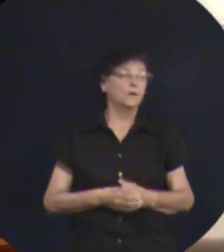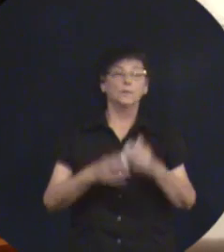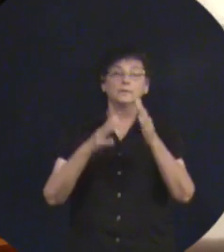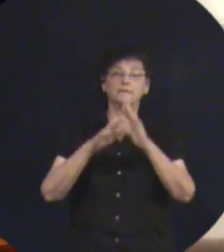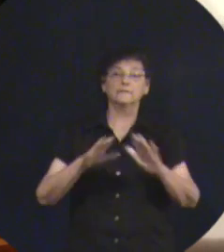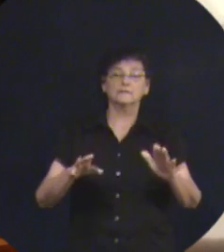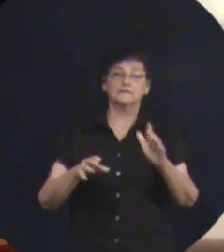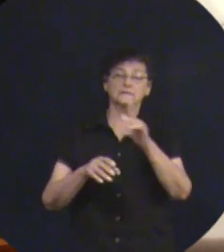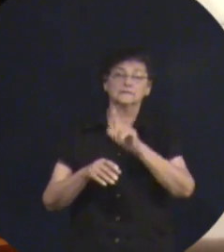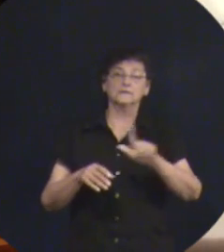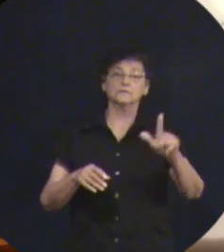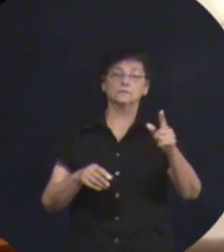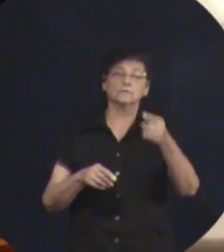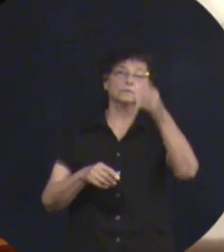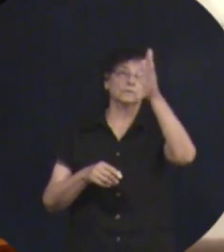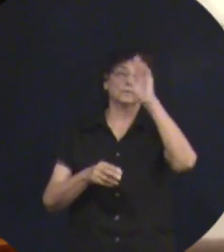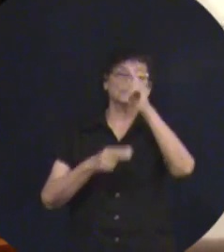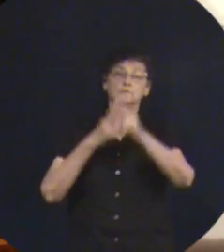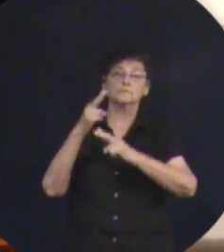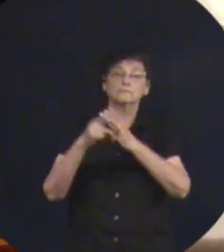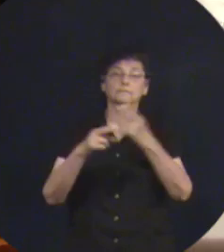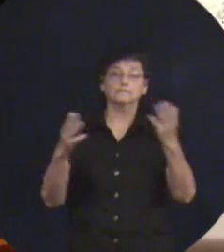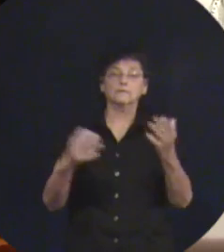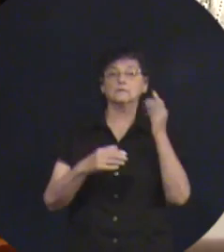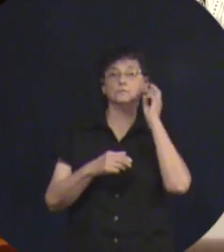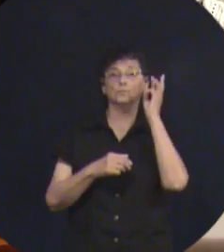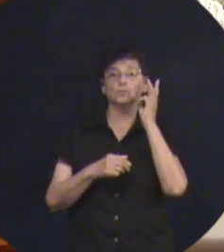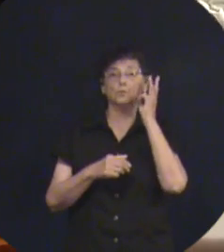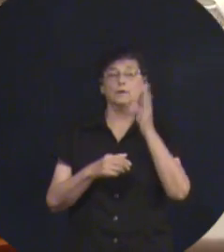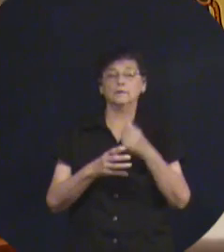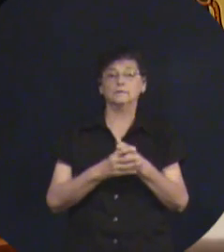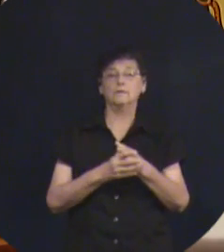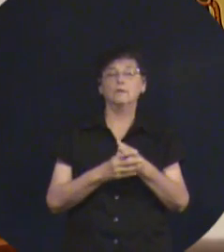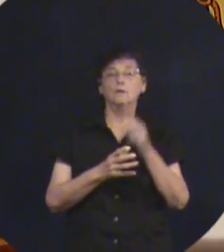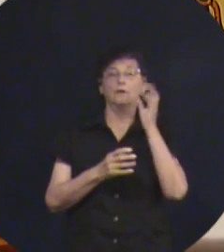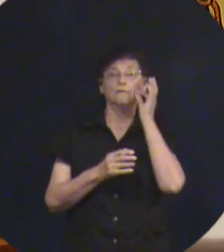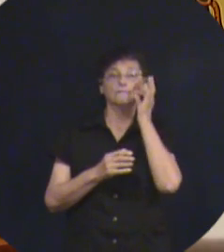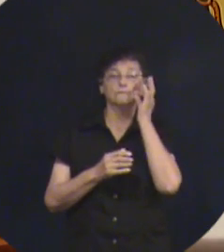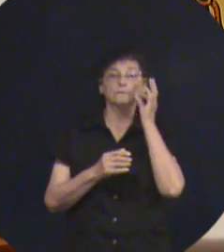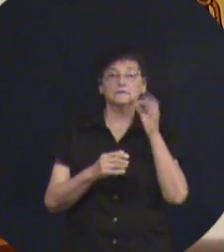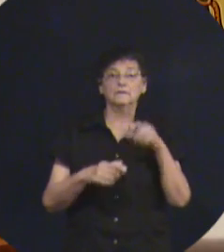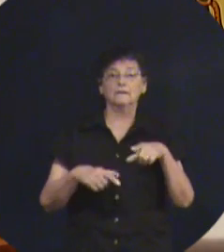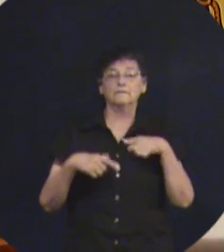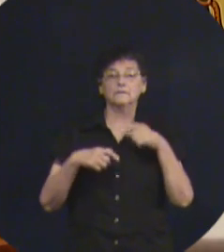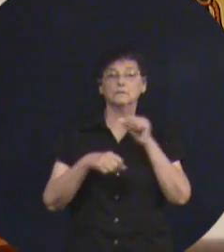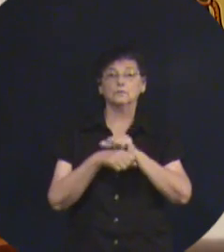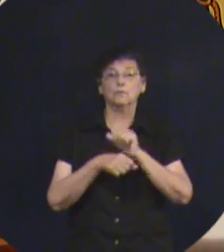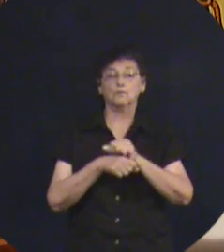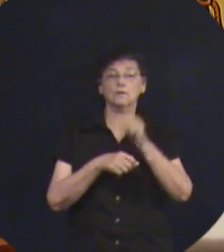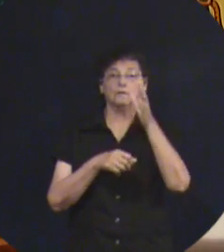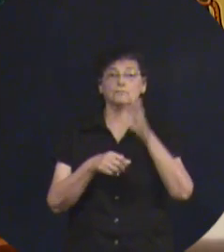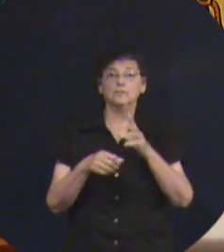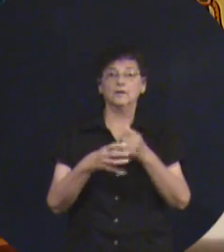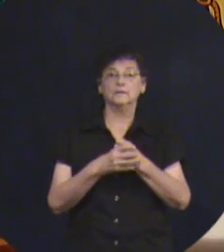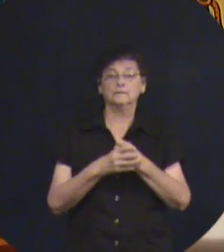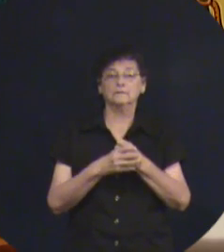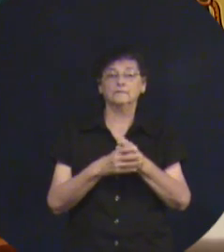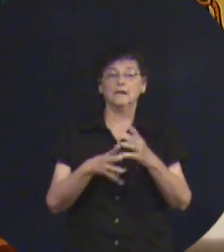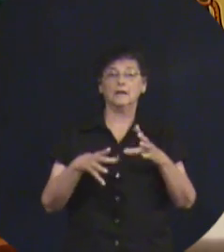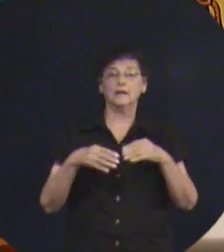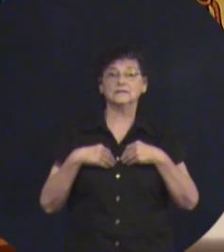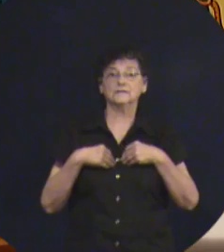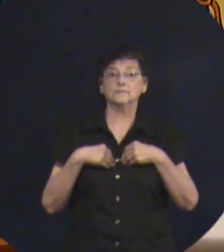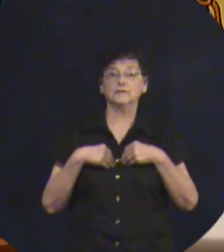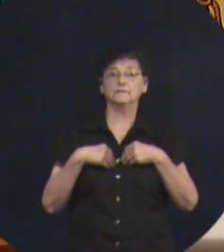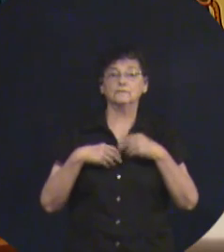Bendito seas, Señor, Dios del universo, por este vino, fruto de la vid y del trabajo de los hombres, que recibimos